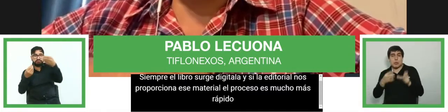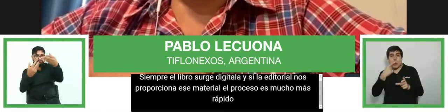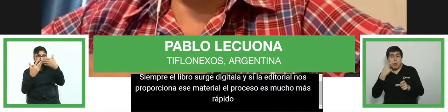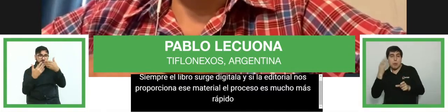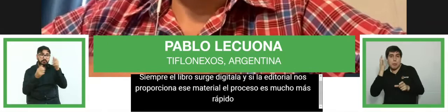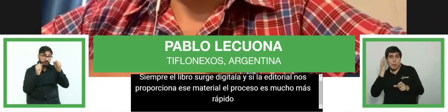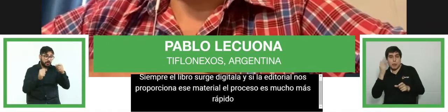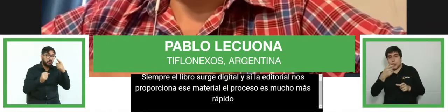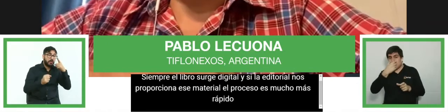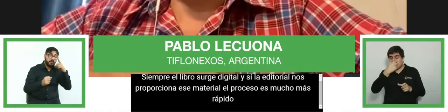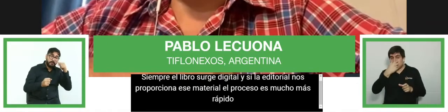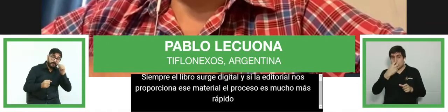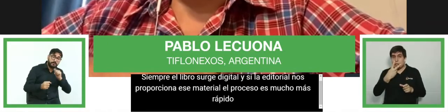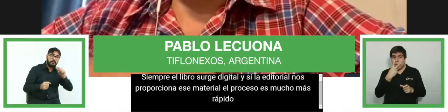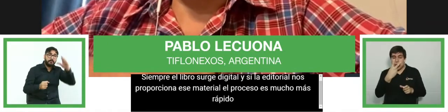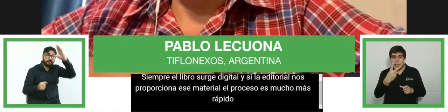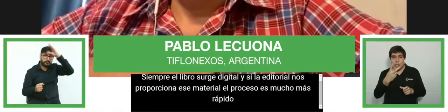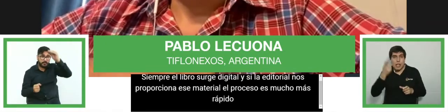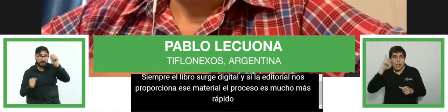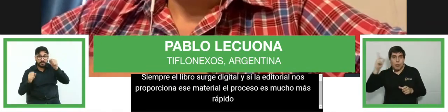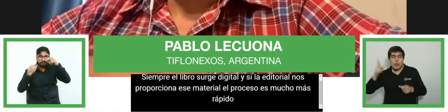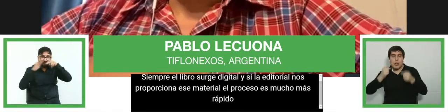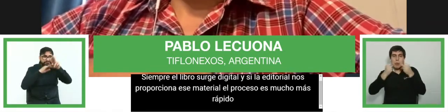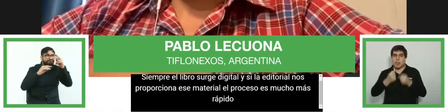visual puedan acceder a este material.